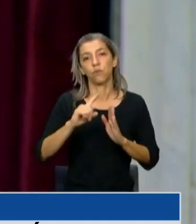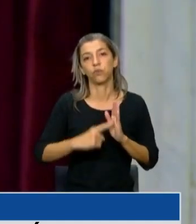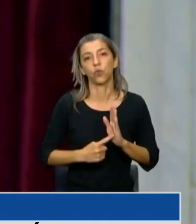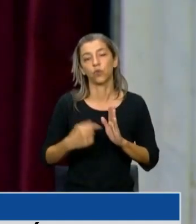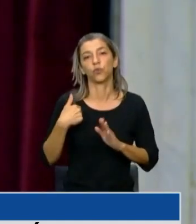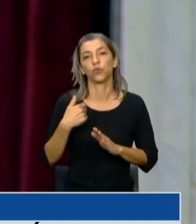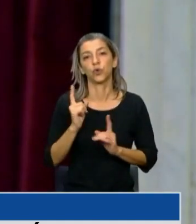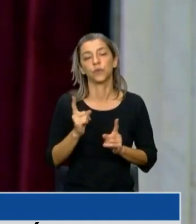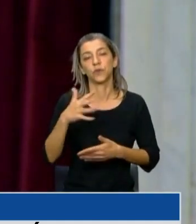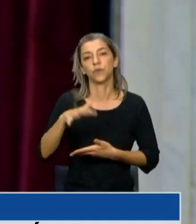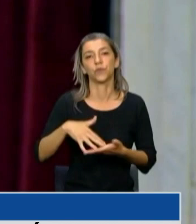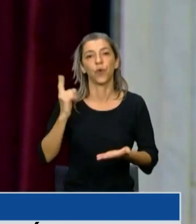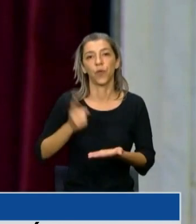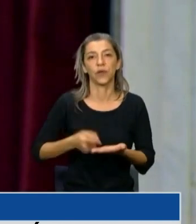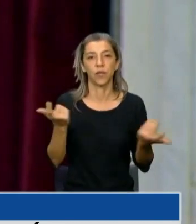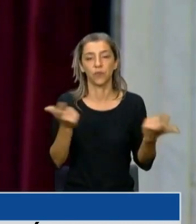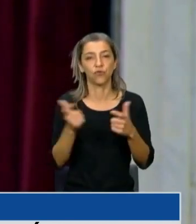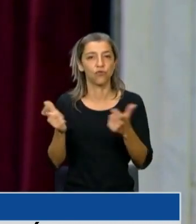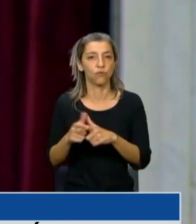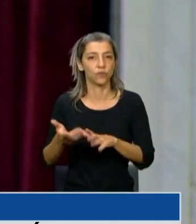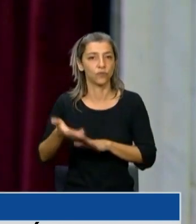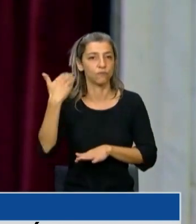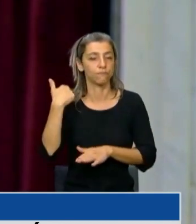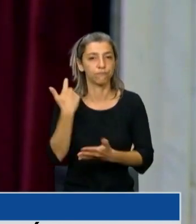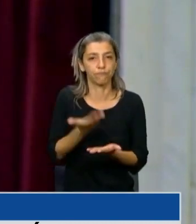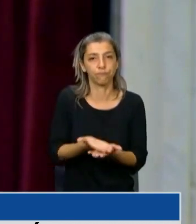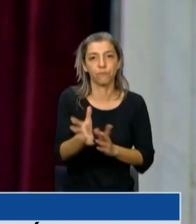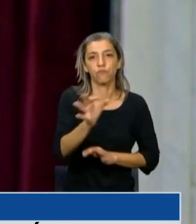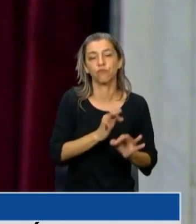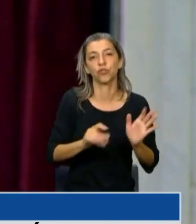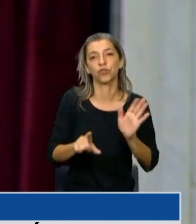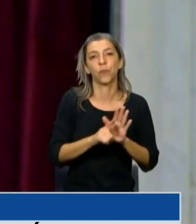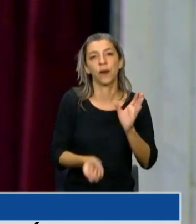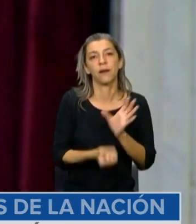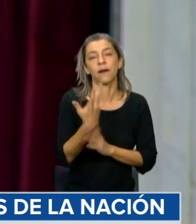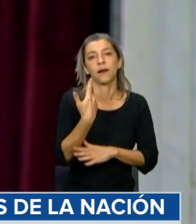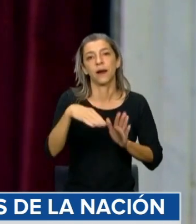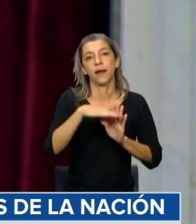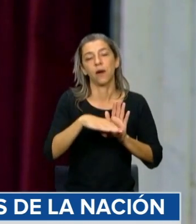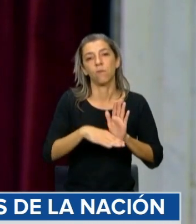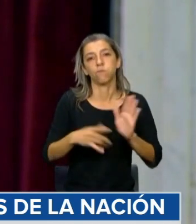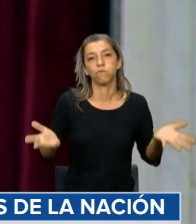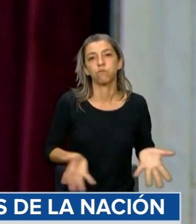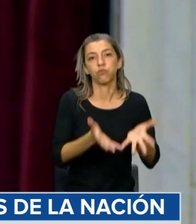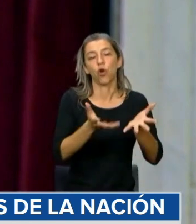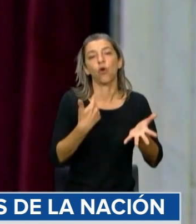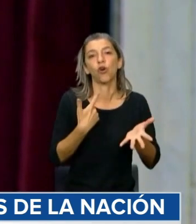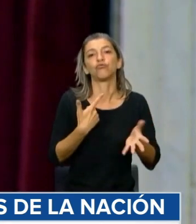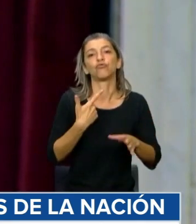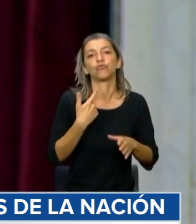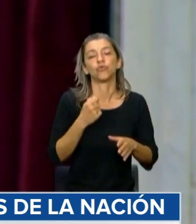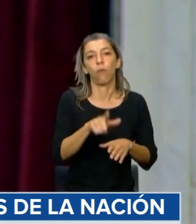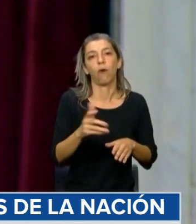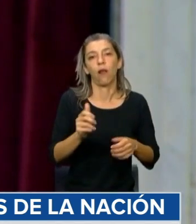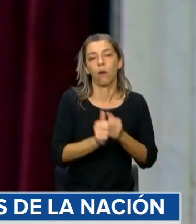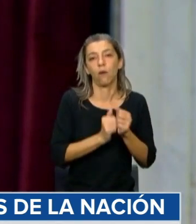el dictamen de las comisiones recaído en el proyecto de ley por el que se crea el régimen de promoción de la industria del calzado